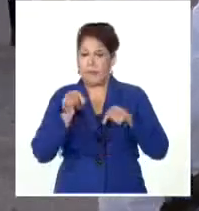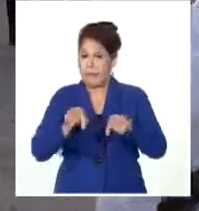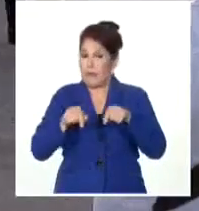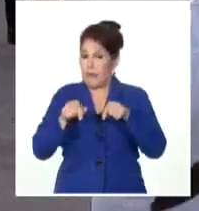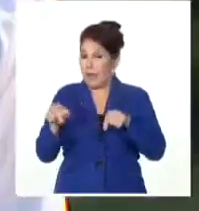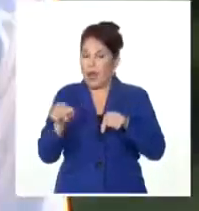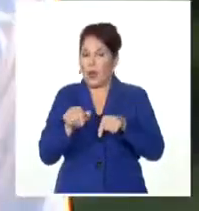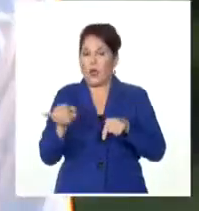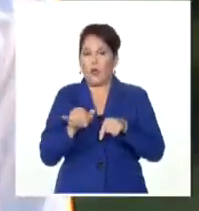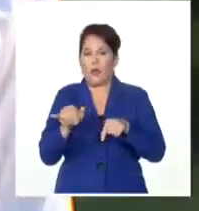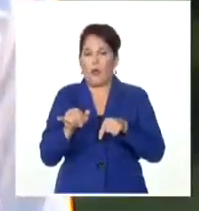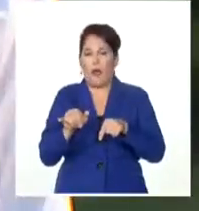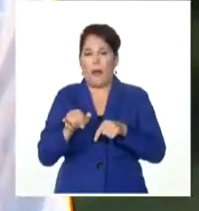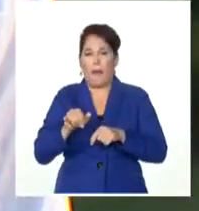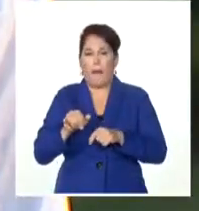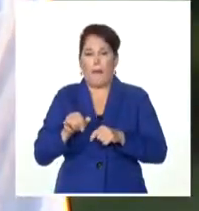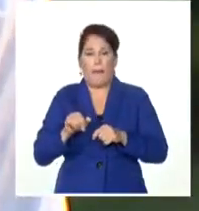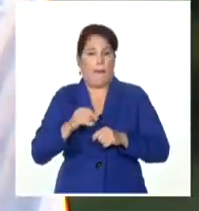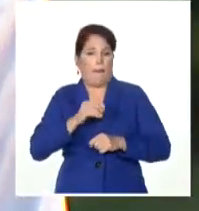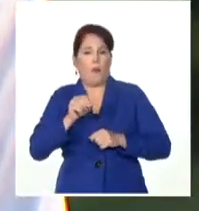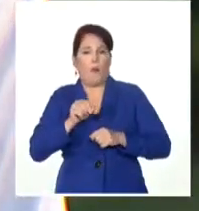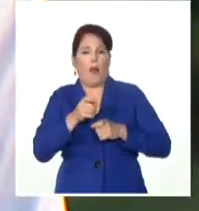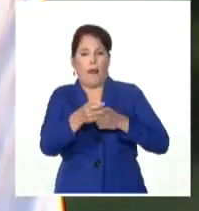operación especial militar en Ucrania.